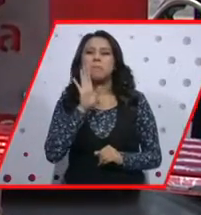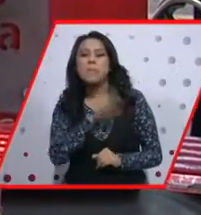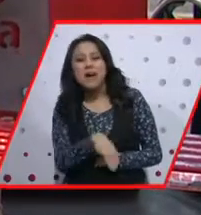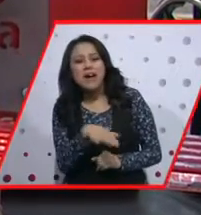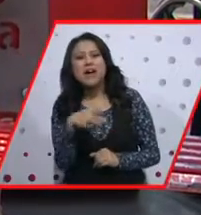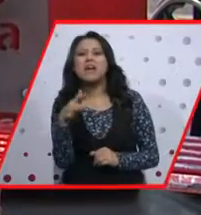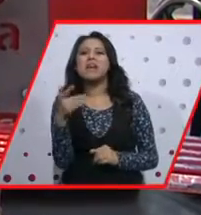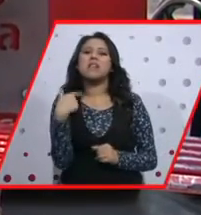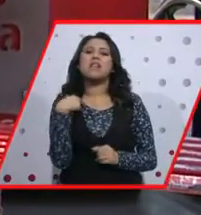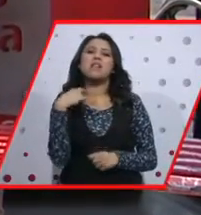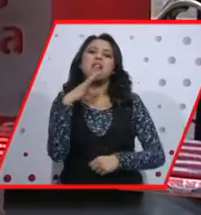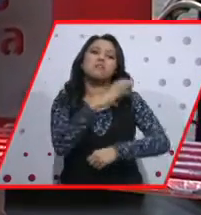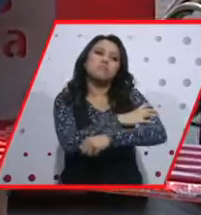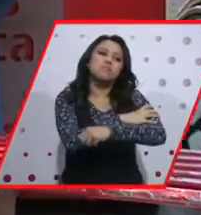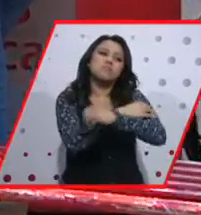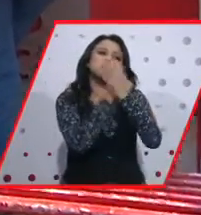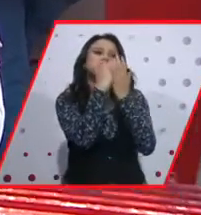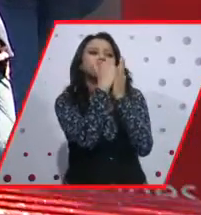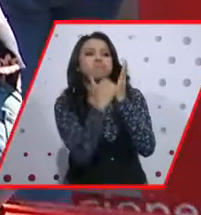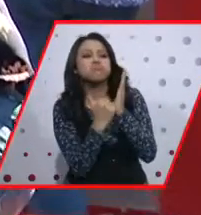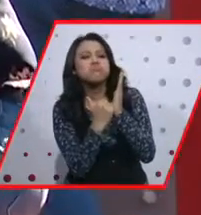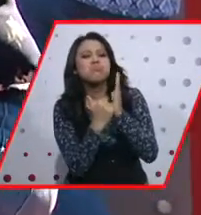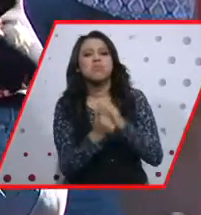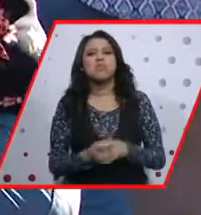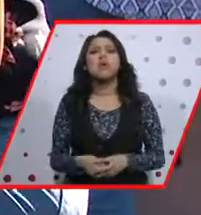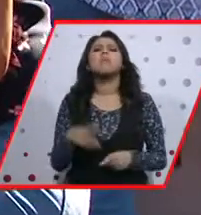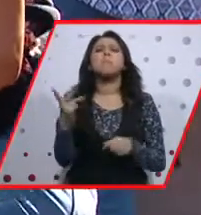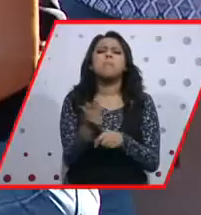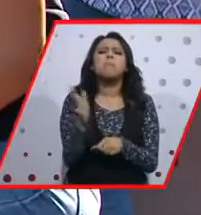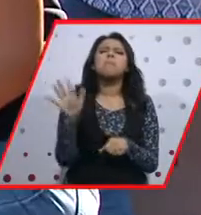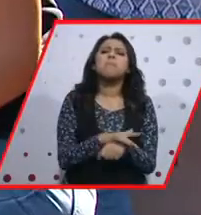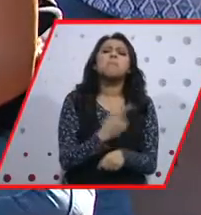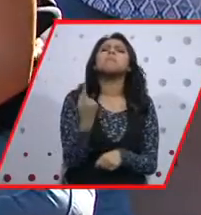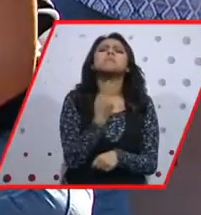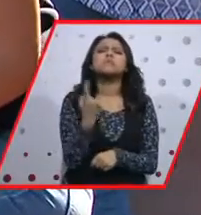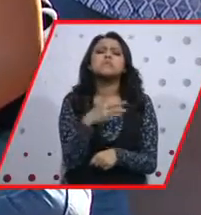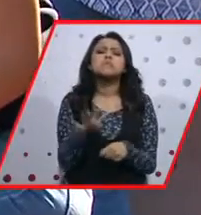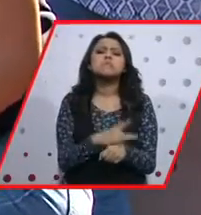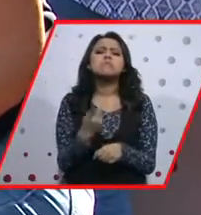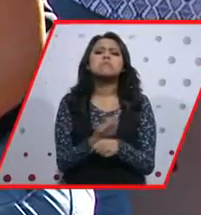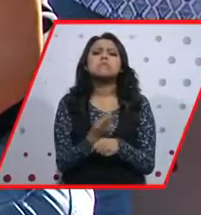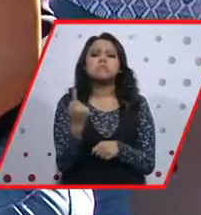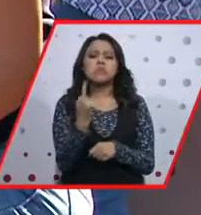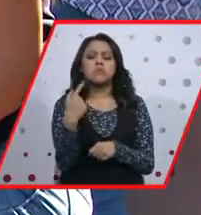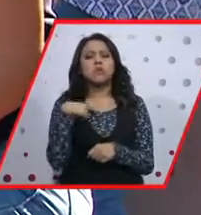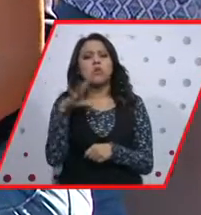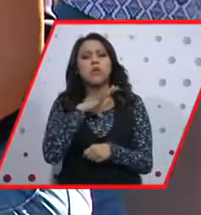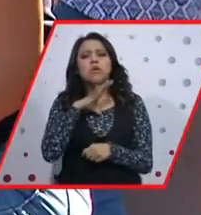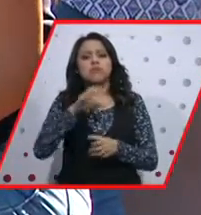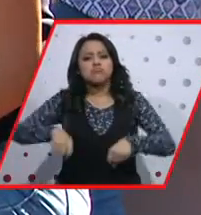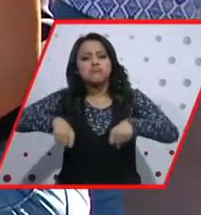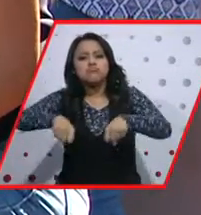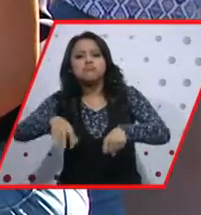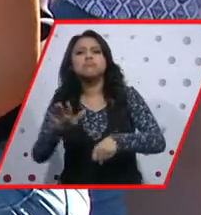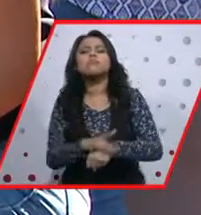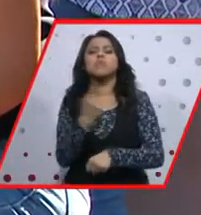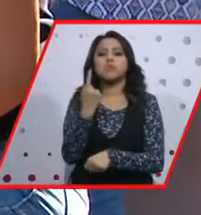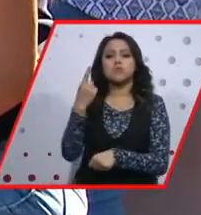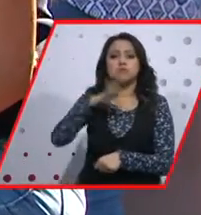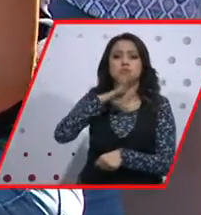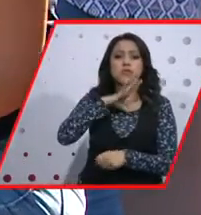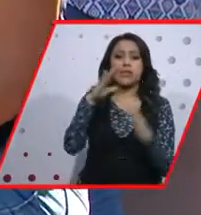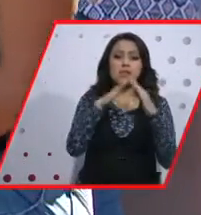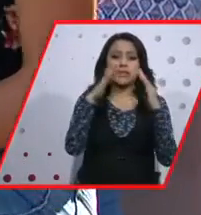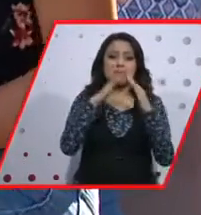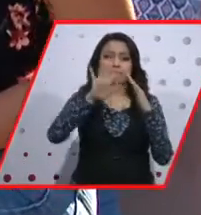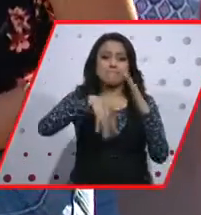con la presión baja del estado. ¿Qué le pasó? ¿Por qué está en silla de ruedas? Tuve un accidente en la casa, me caí en la casa,